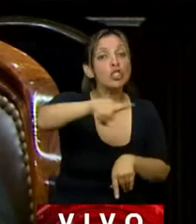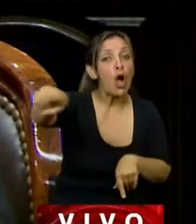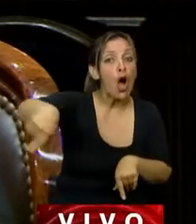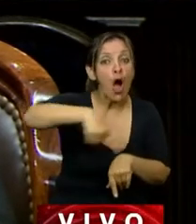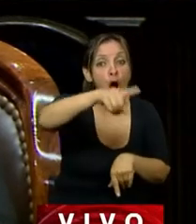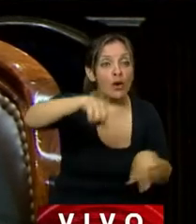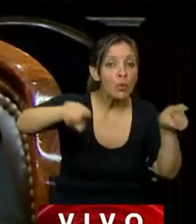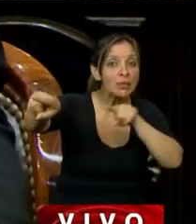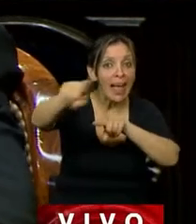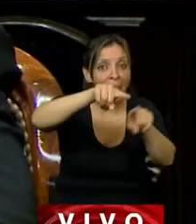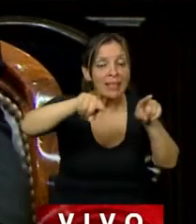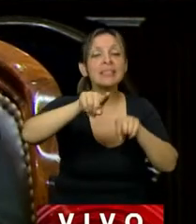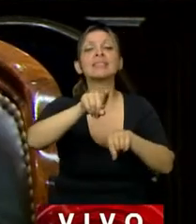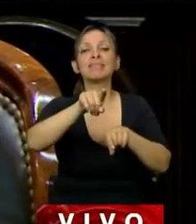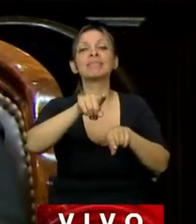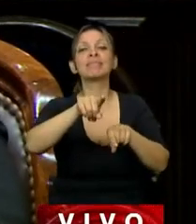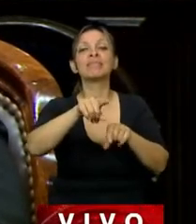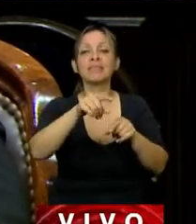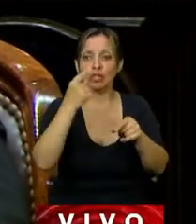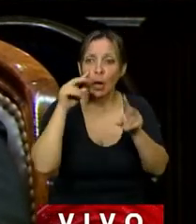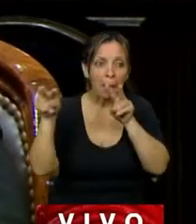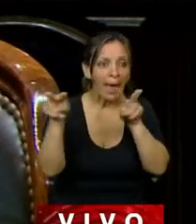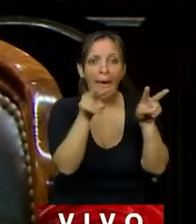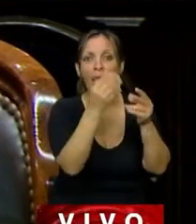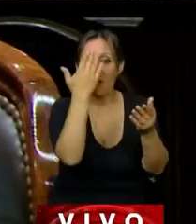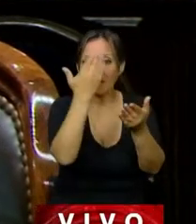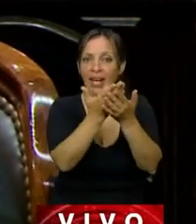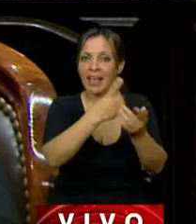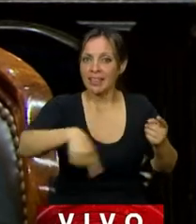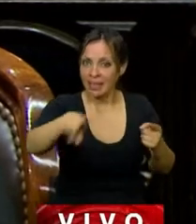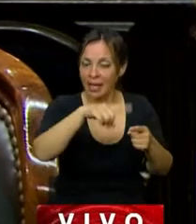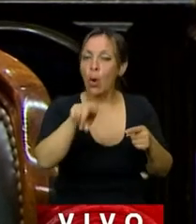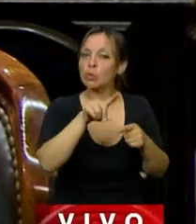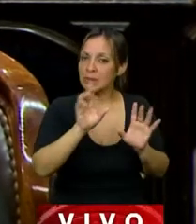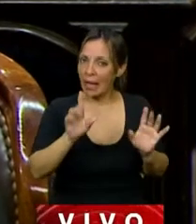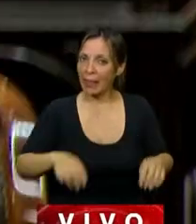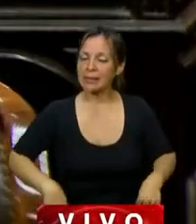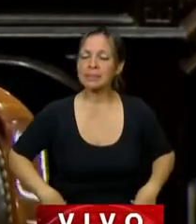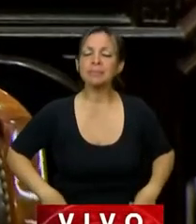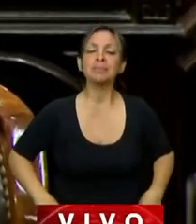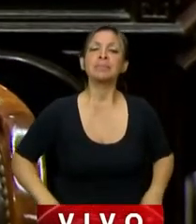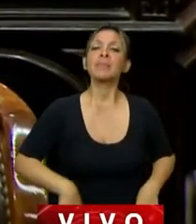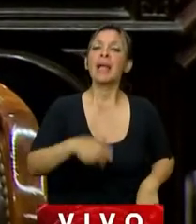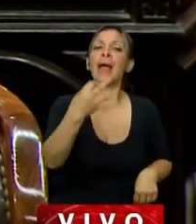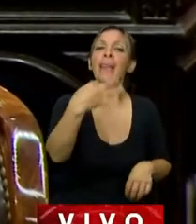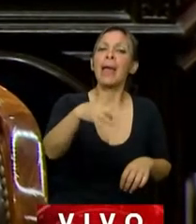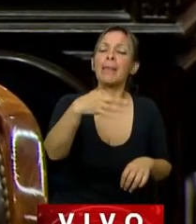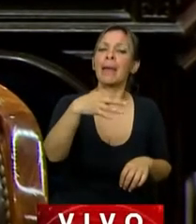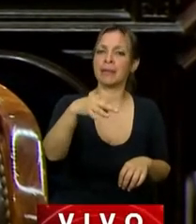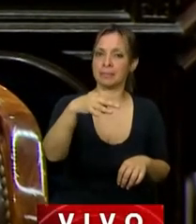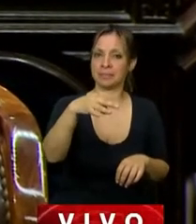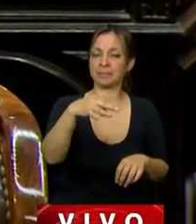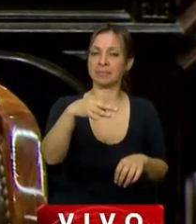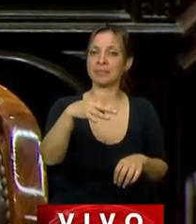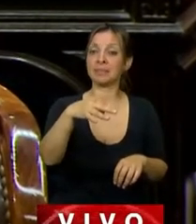ustedes, quienes están acá, enfrente nuestro, la oposición, tiene muchas